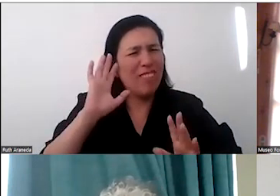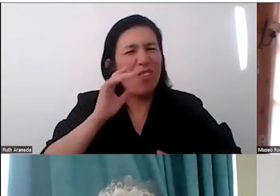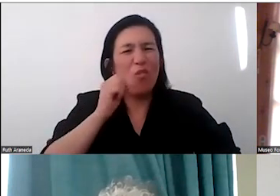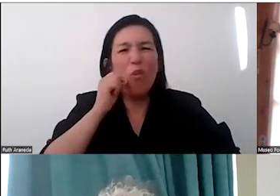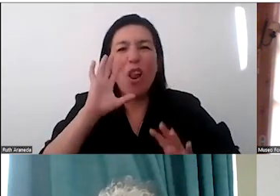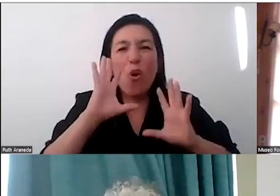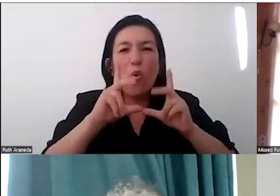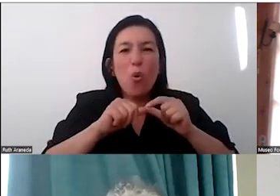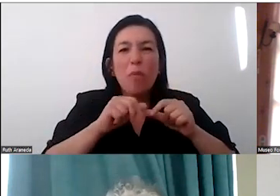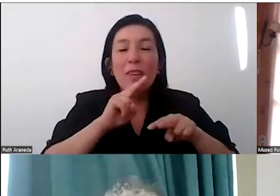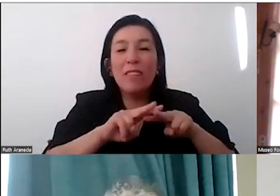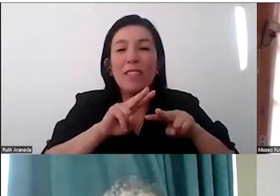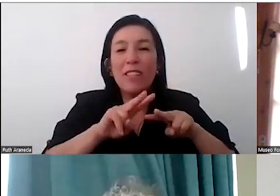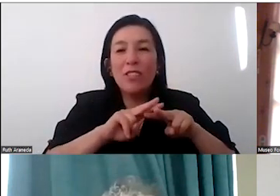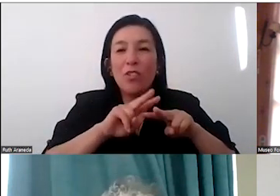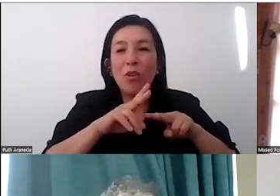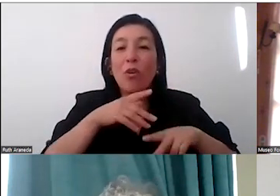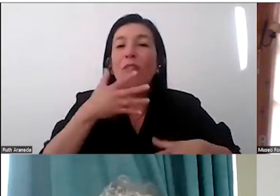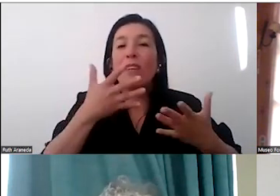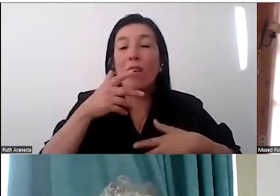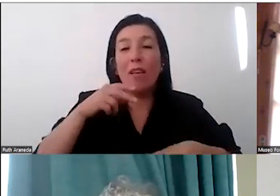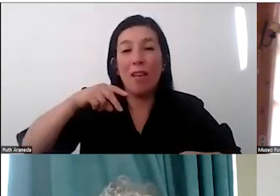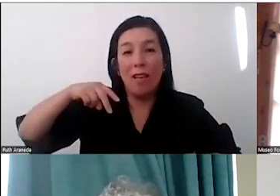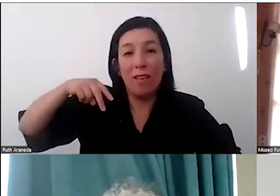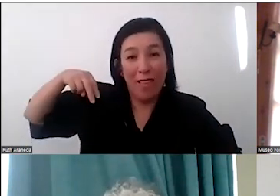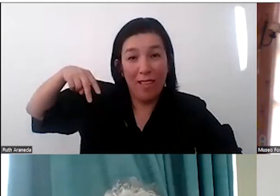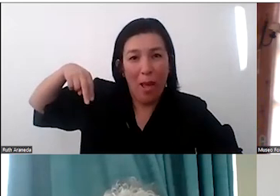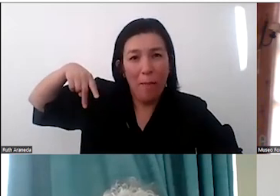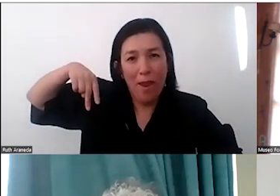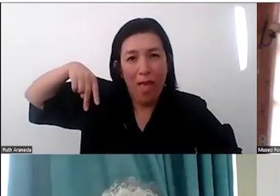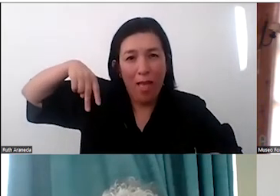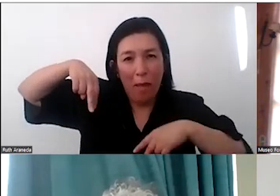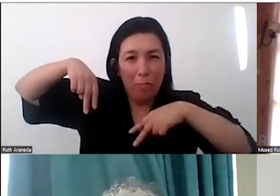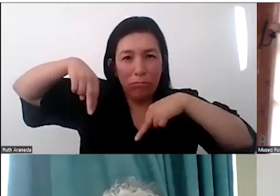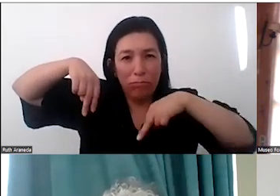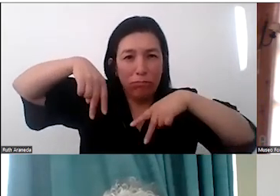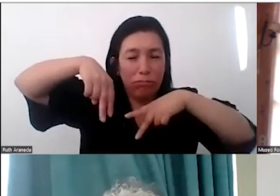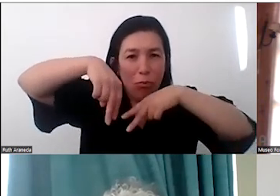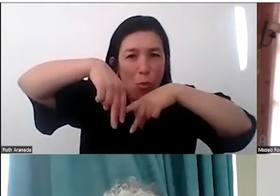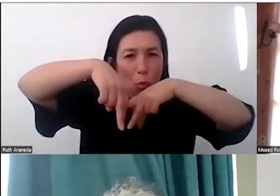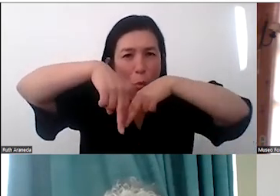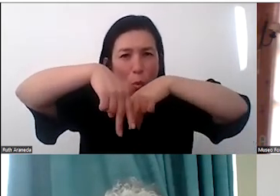organización hizo una caminata desde arriba y llegamos hasta abajo,